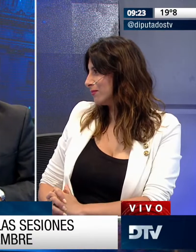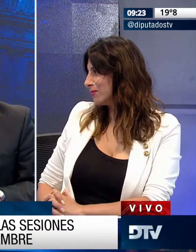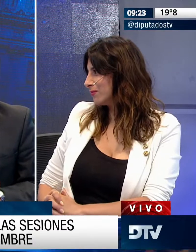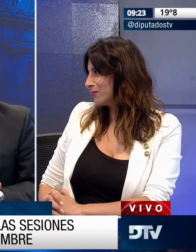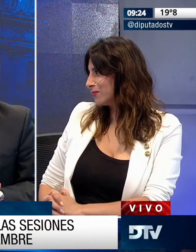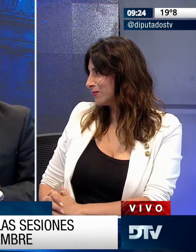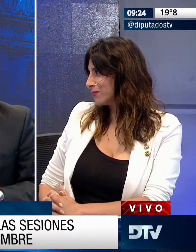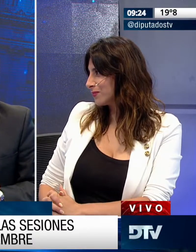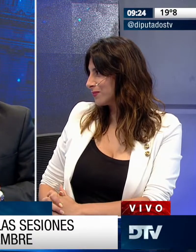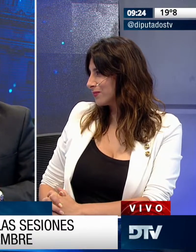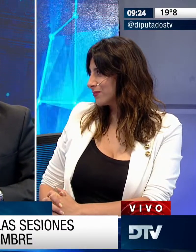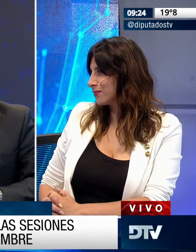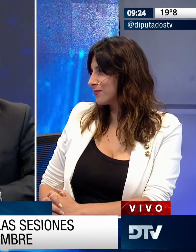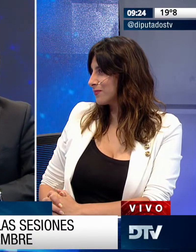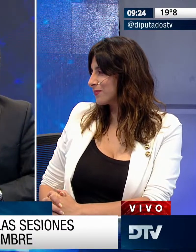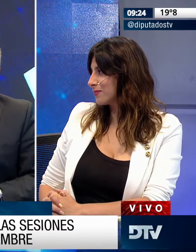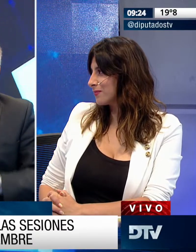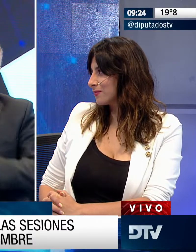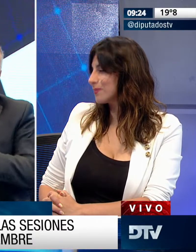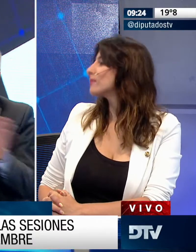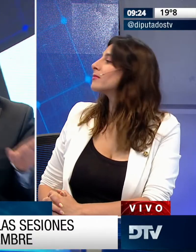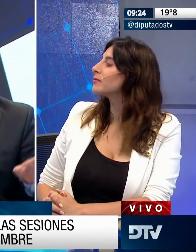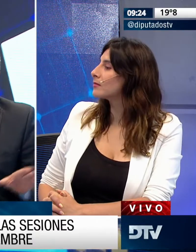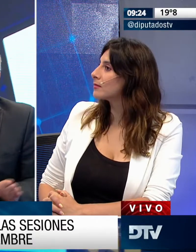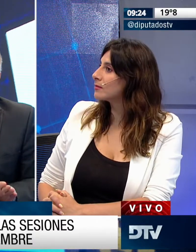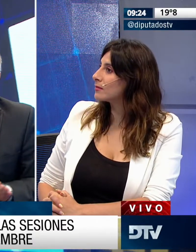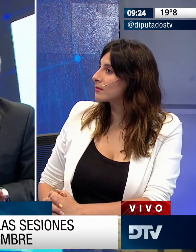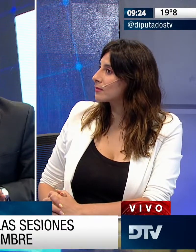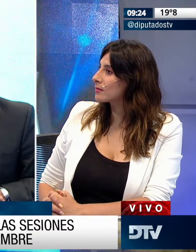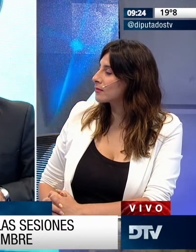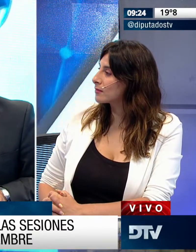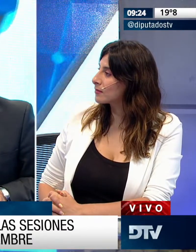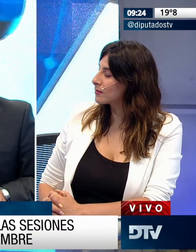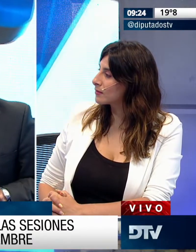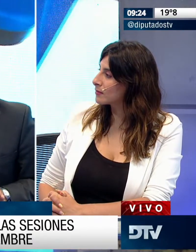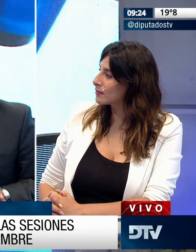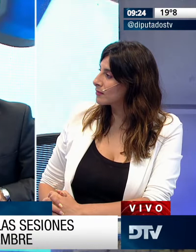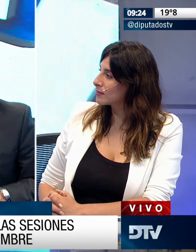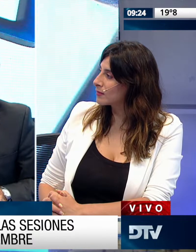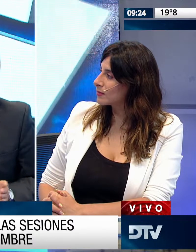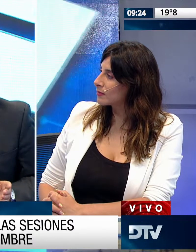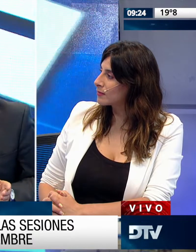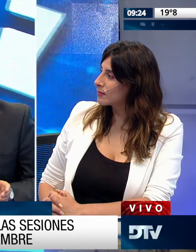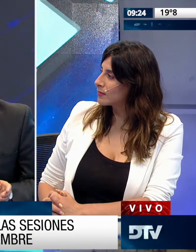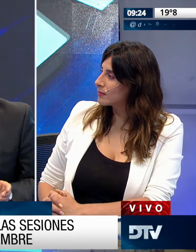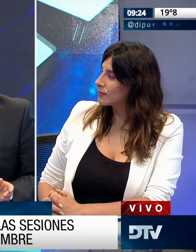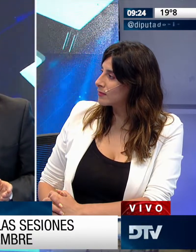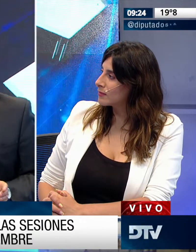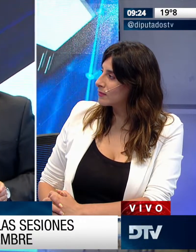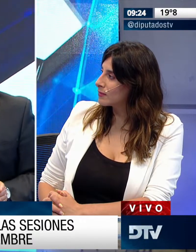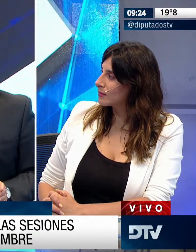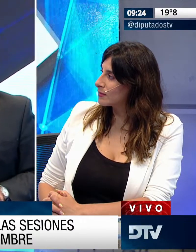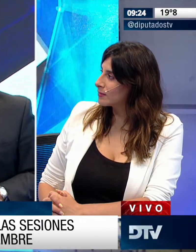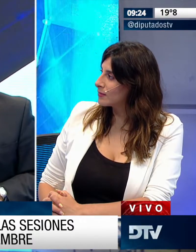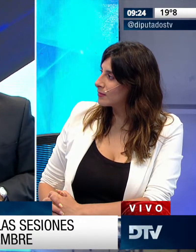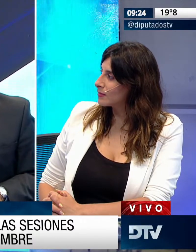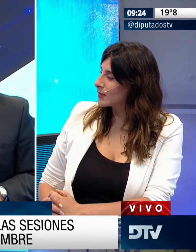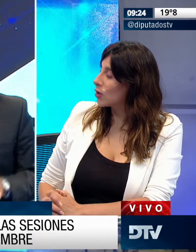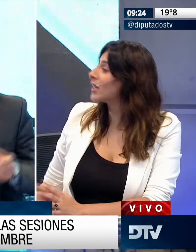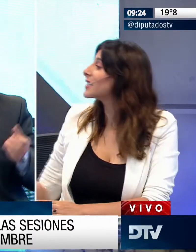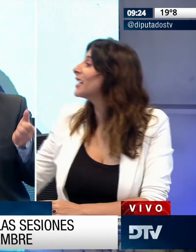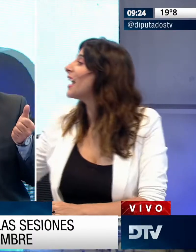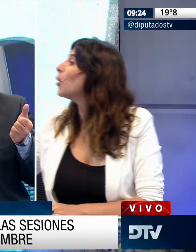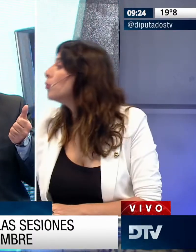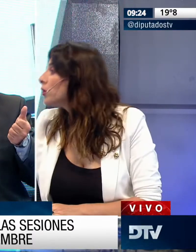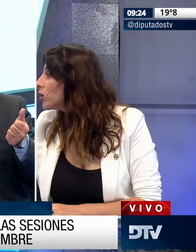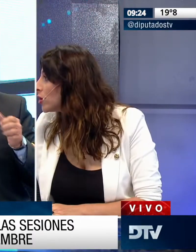puerta abierta. De todas maneras, los tres grandes, los cuatro, si querés, grandes proyectos pendientes, hay, no sé, mínimas posibilidades.